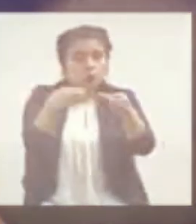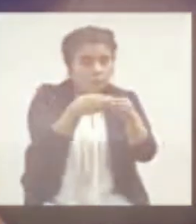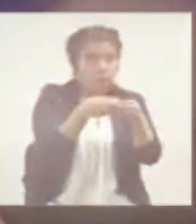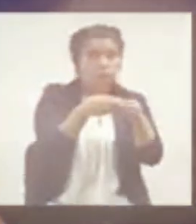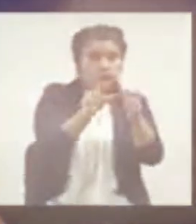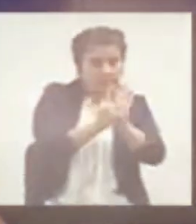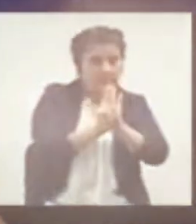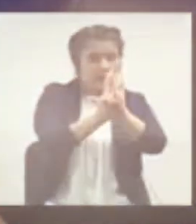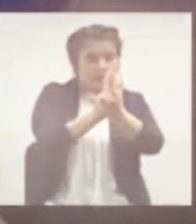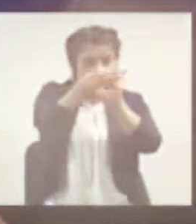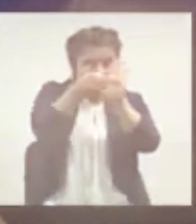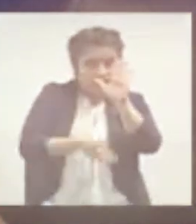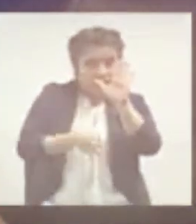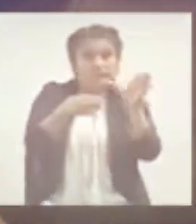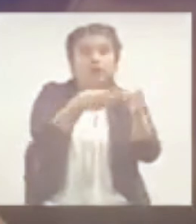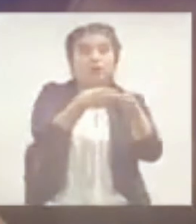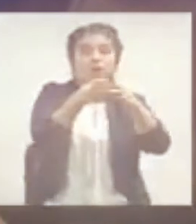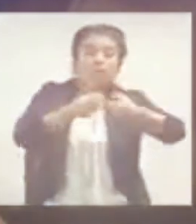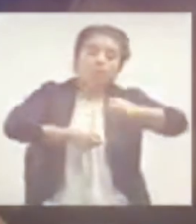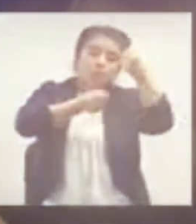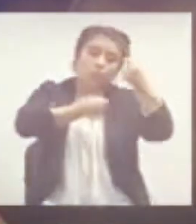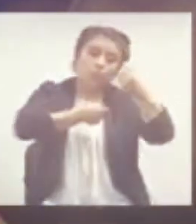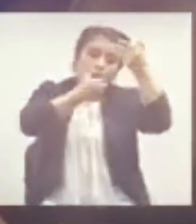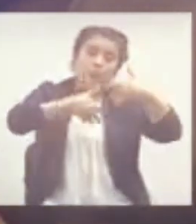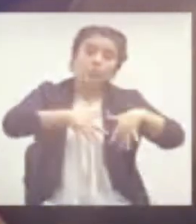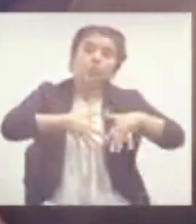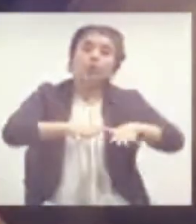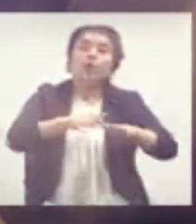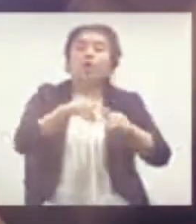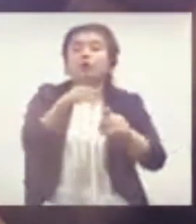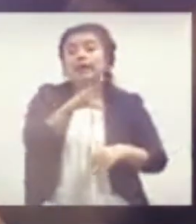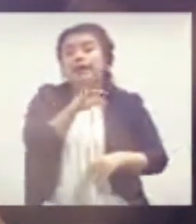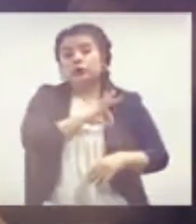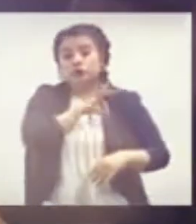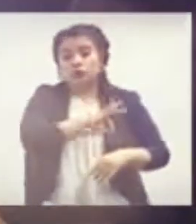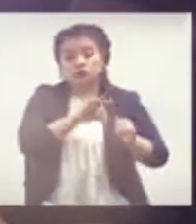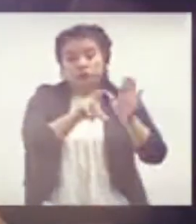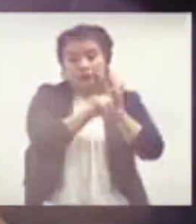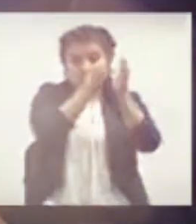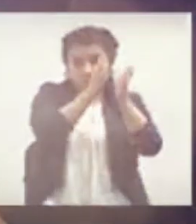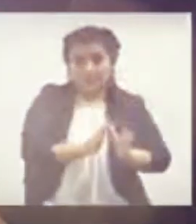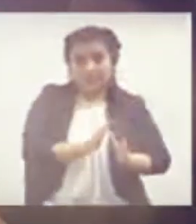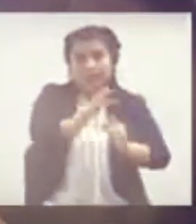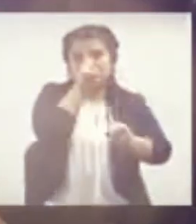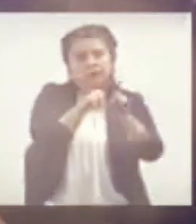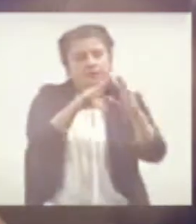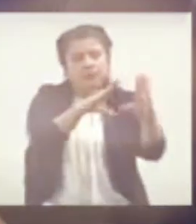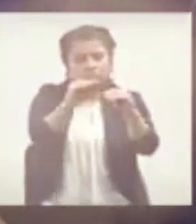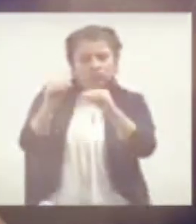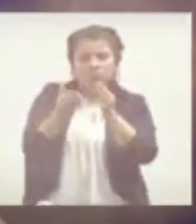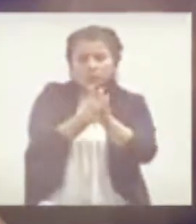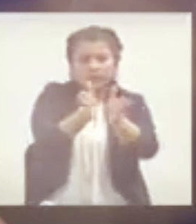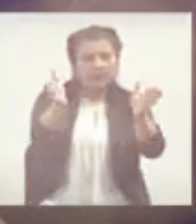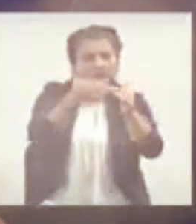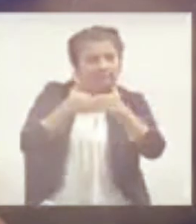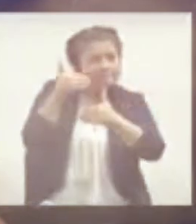en representación de grupos sindicales o de sociedad civil. Entonces consideramos que la discusión puede quedar abierta para más adelante